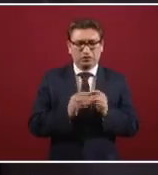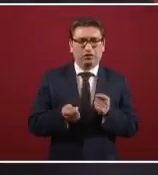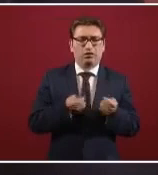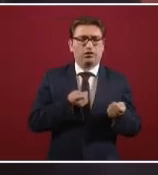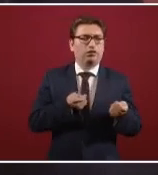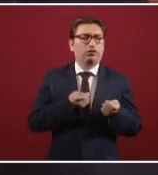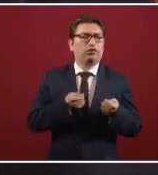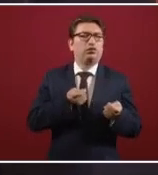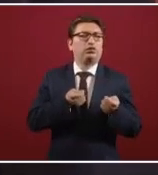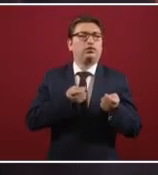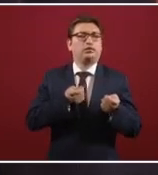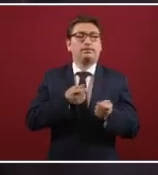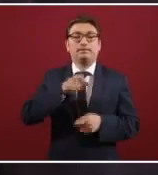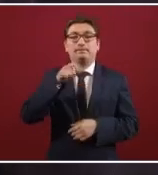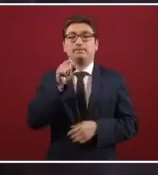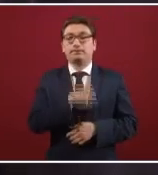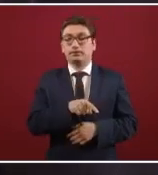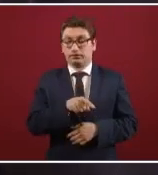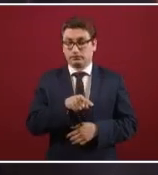mismo señor